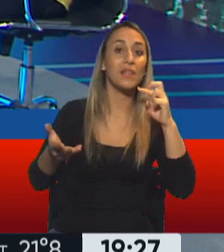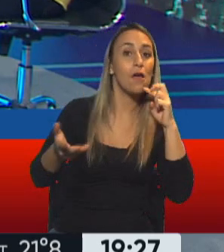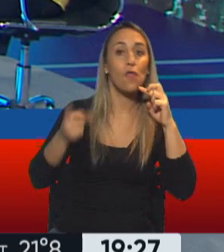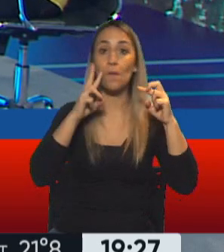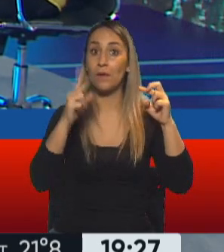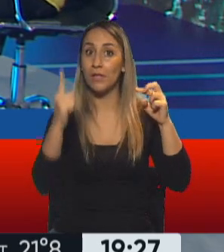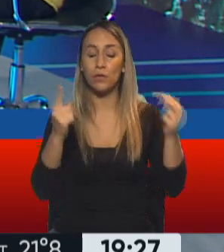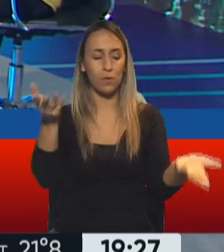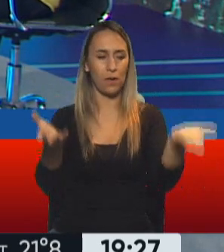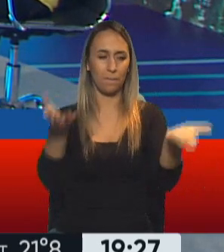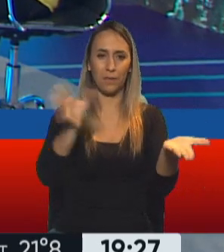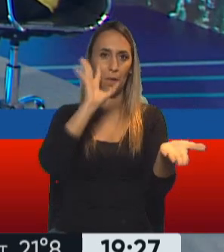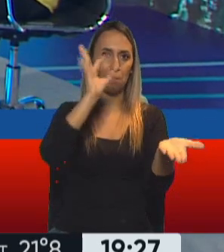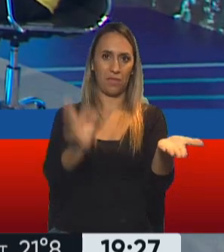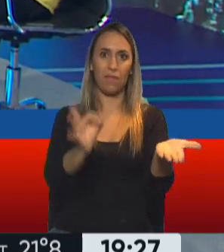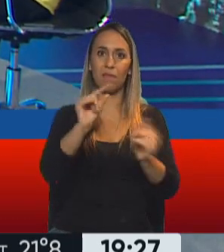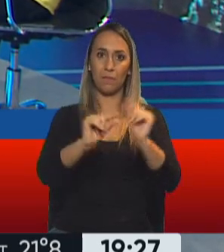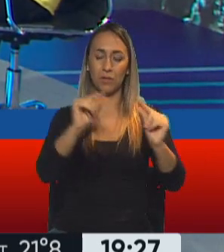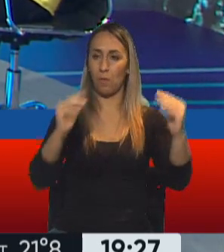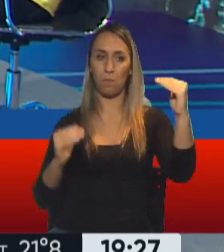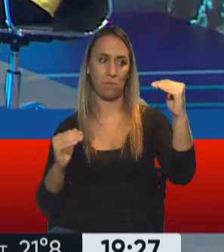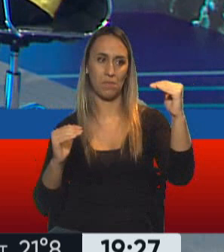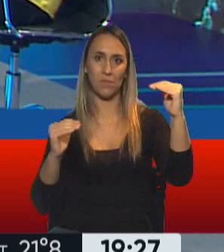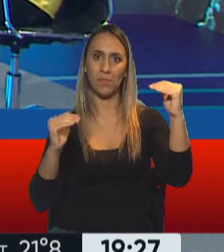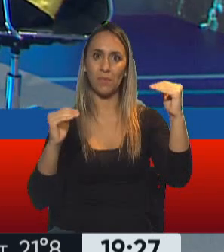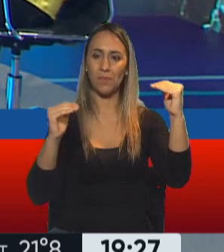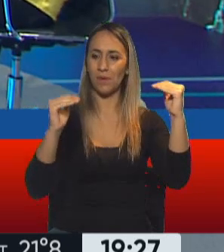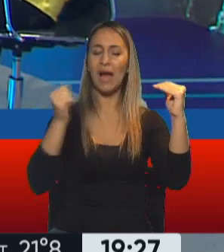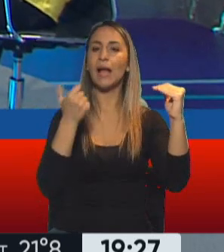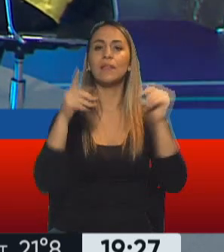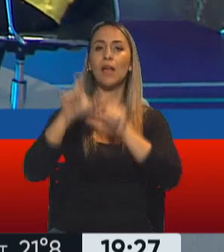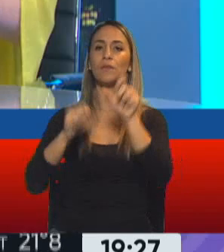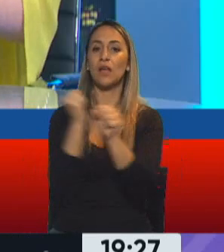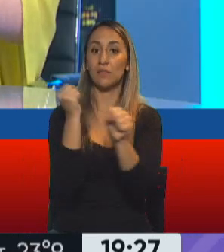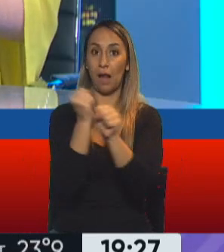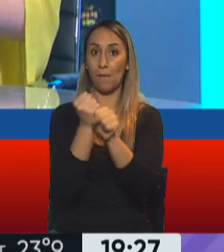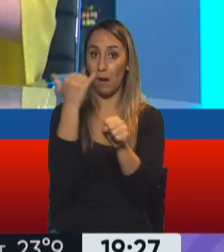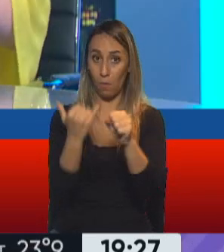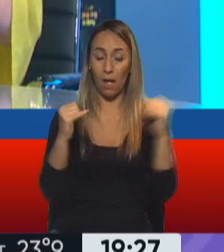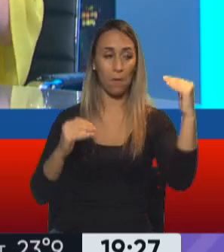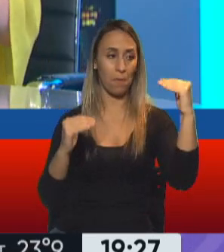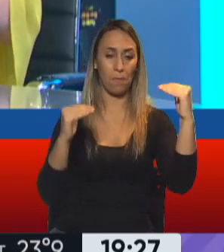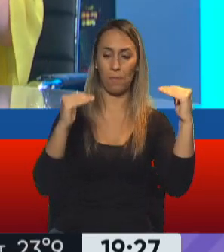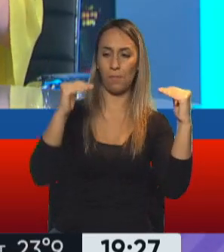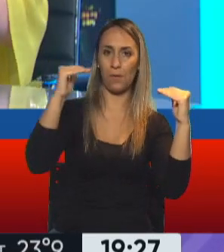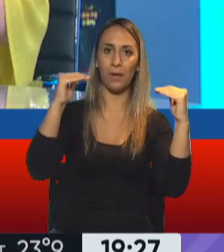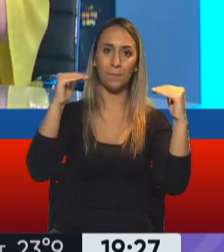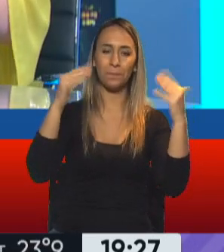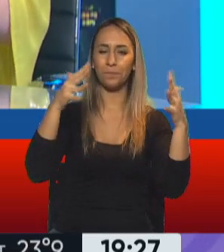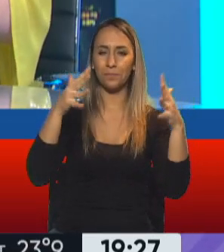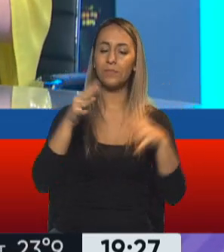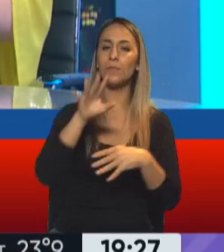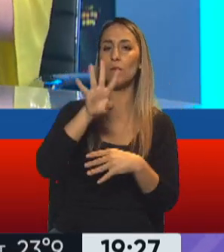nos estamos acercando al porcentaje de ocupados que teníamos en 2019, que ronda más o menos